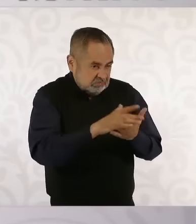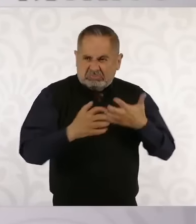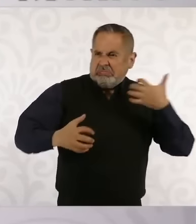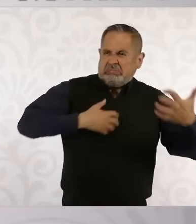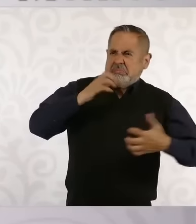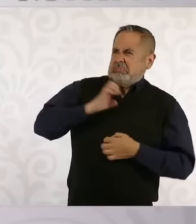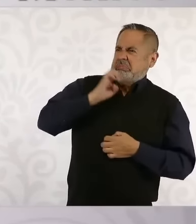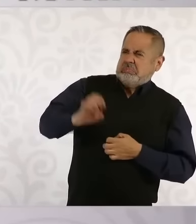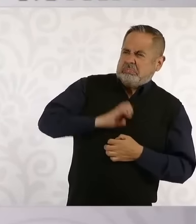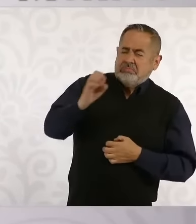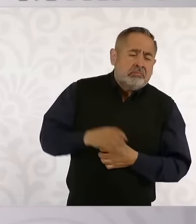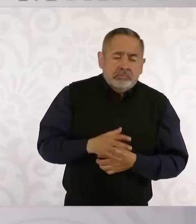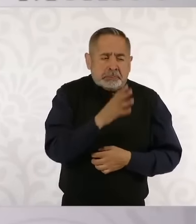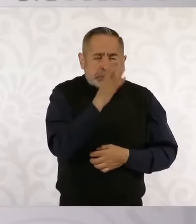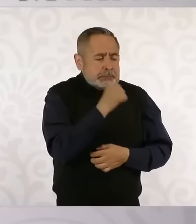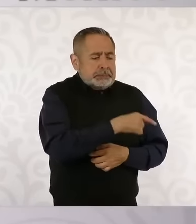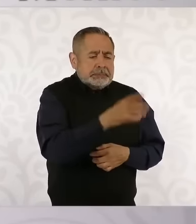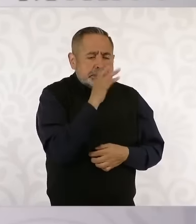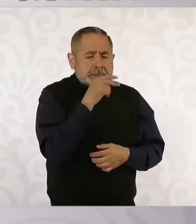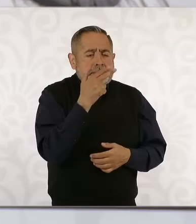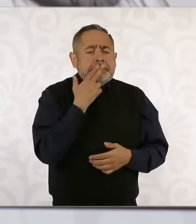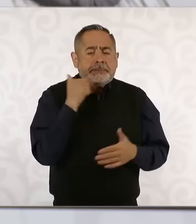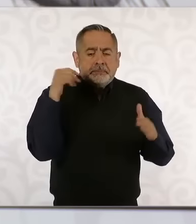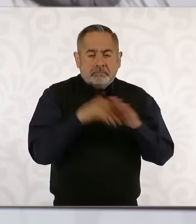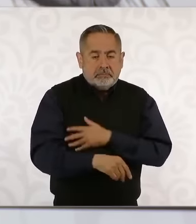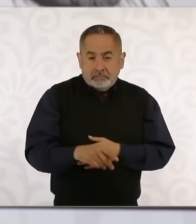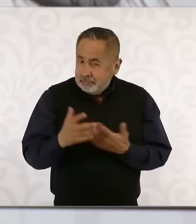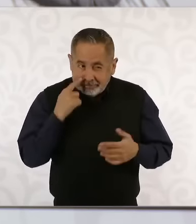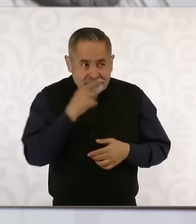lado. Ahora, han perdido fuerza,